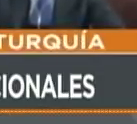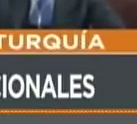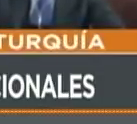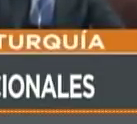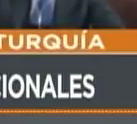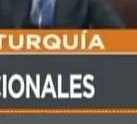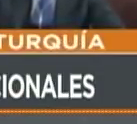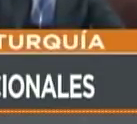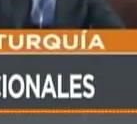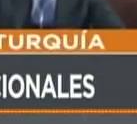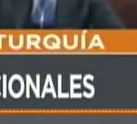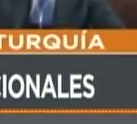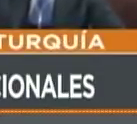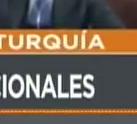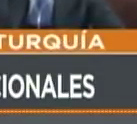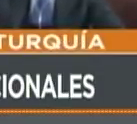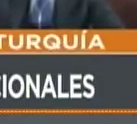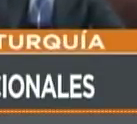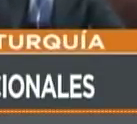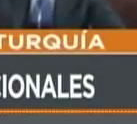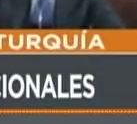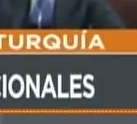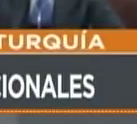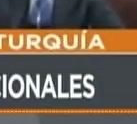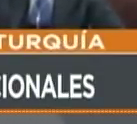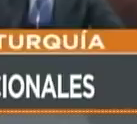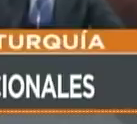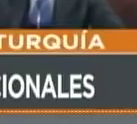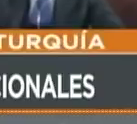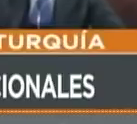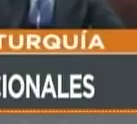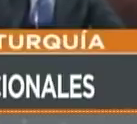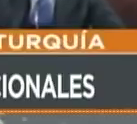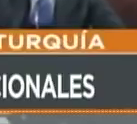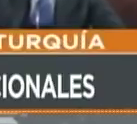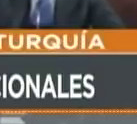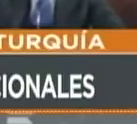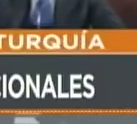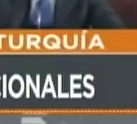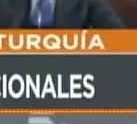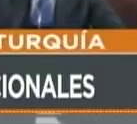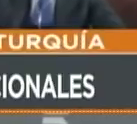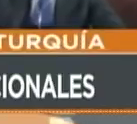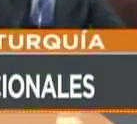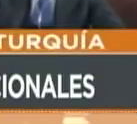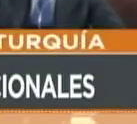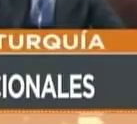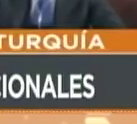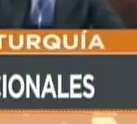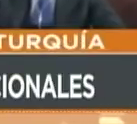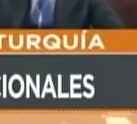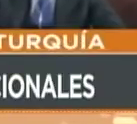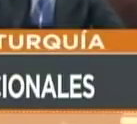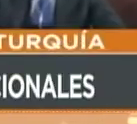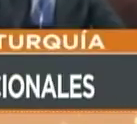Turquía. Yo admiro mucho a Turquía. Estoy viendo la serie El Sultán. ¿Ustedes no la han visto? ¿No la han